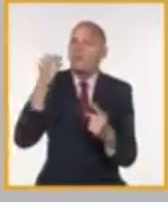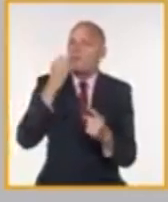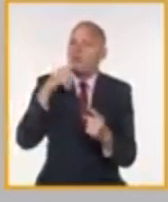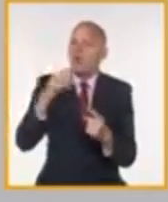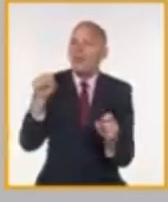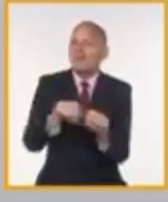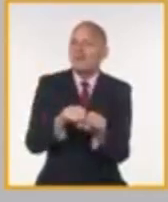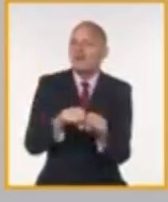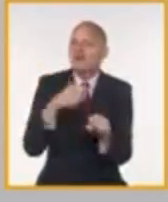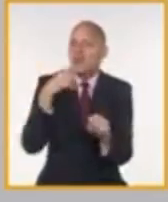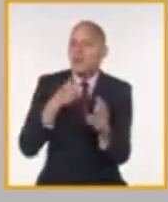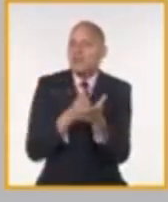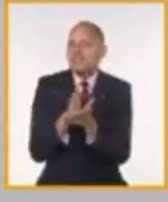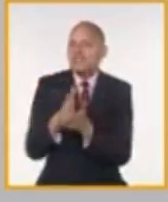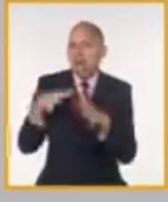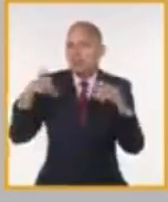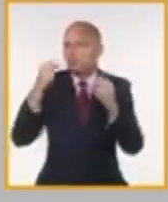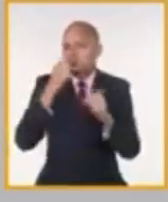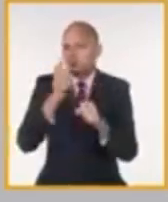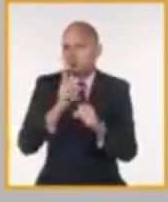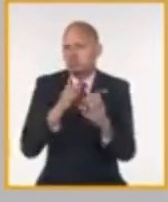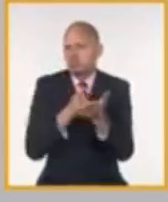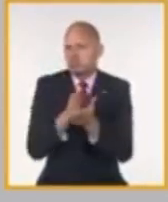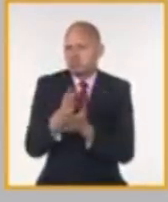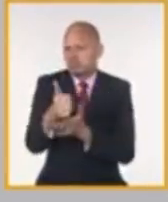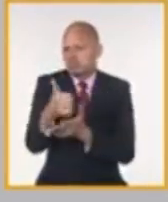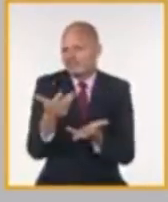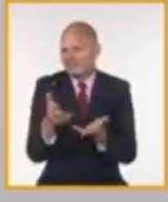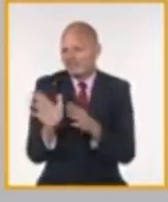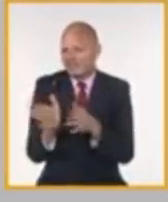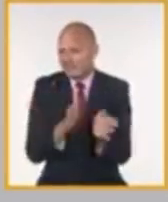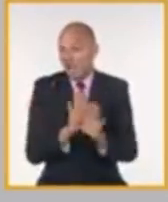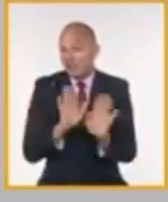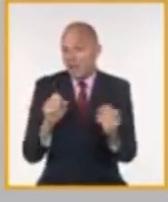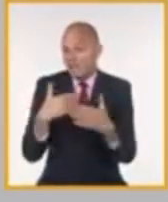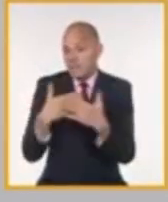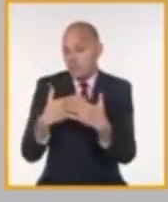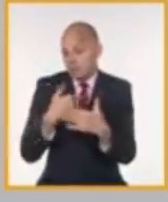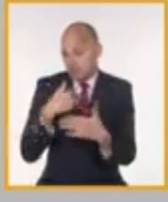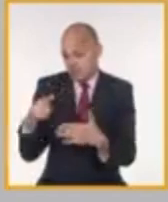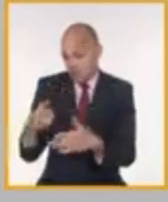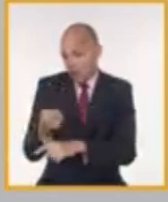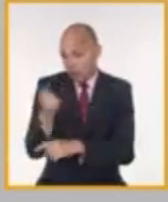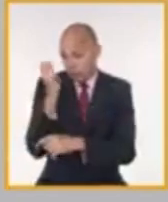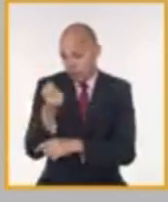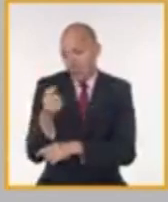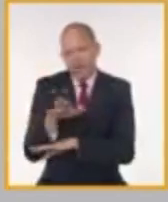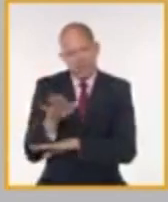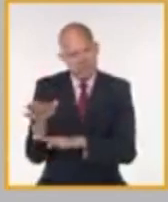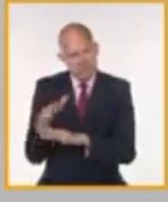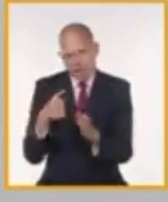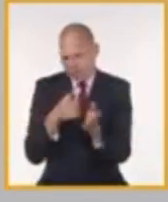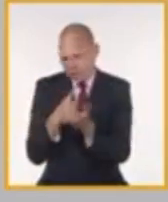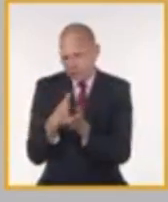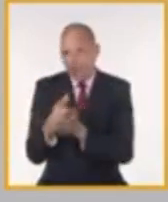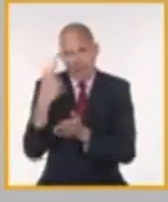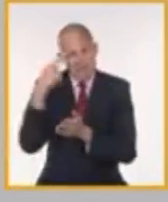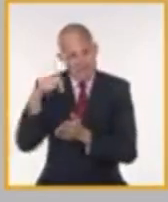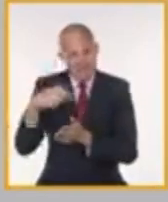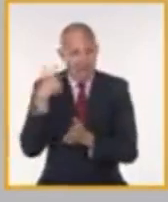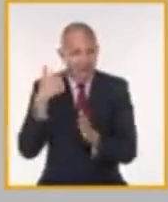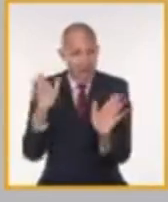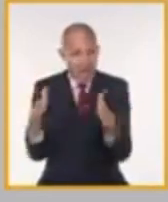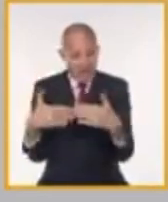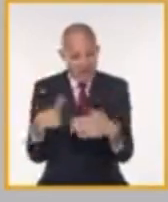la empresa pesquera industrial, que logra estar en construcción y debe cerrar